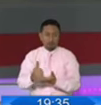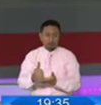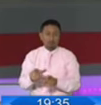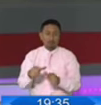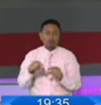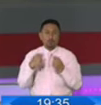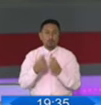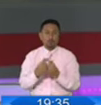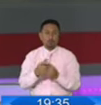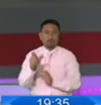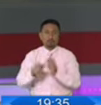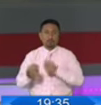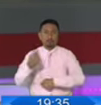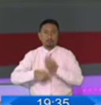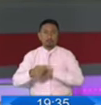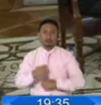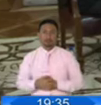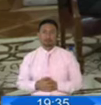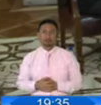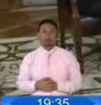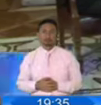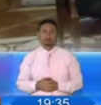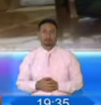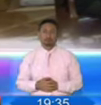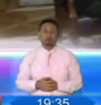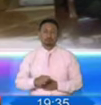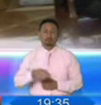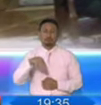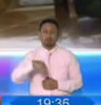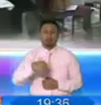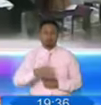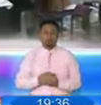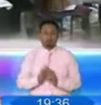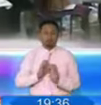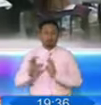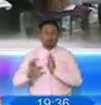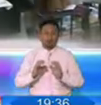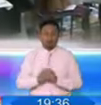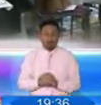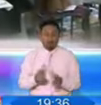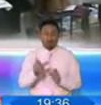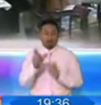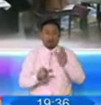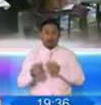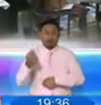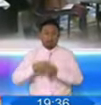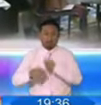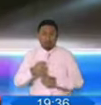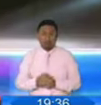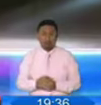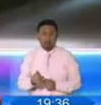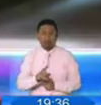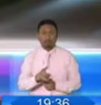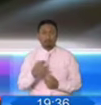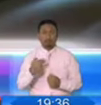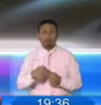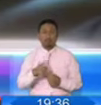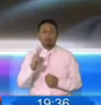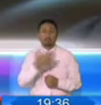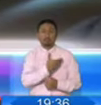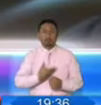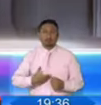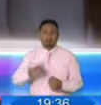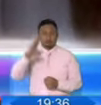redes de trata de personas. Este martes se realizó el conversatorio sobre la trata de personas, en el que participó el viceministro del